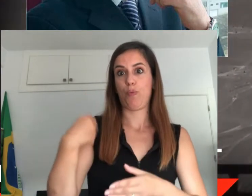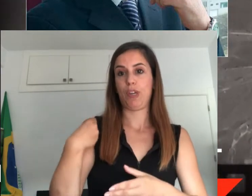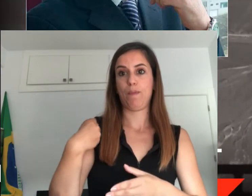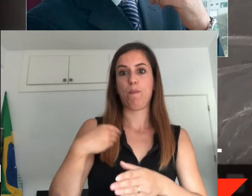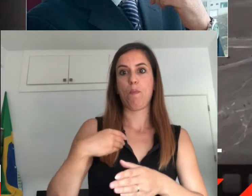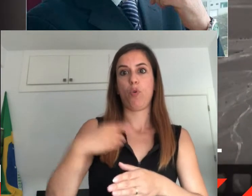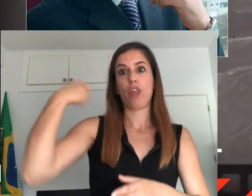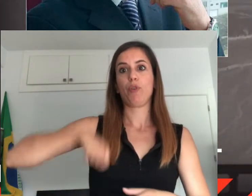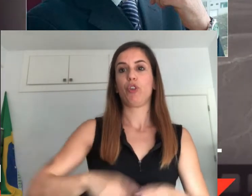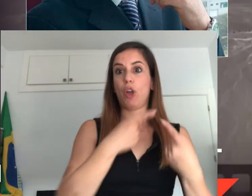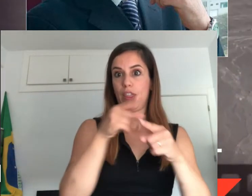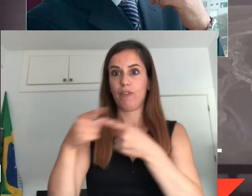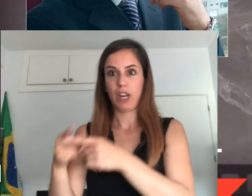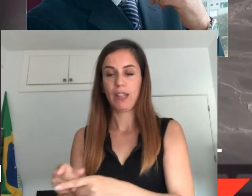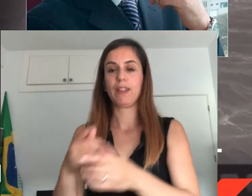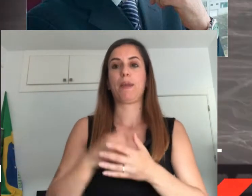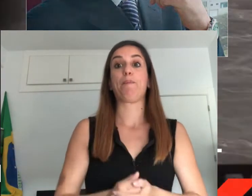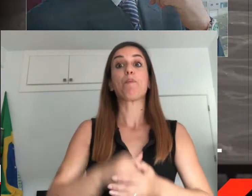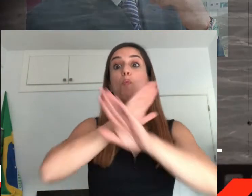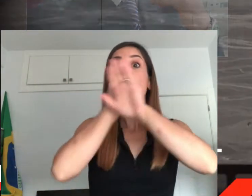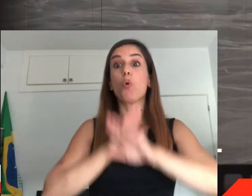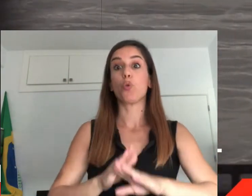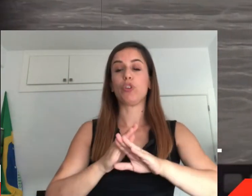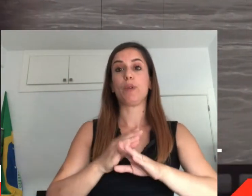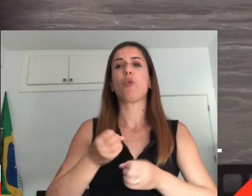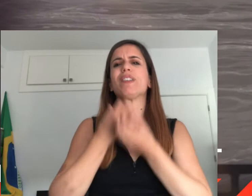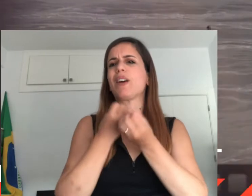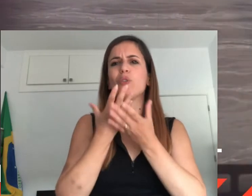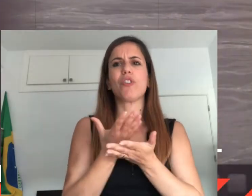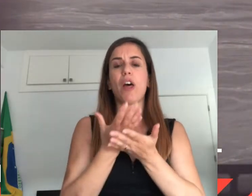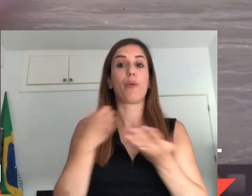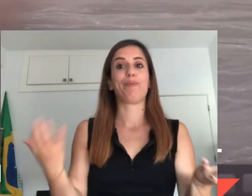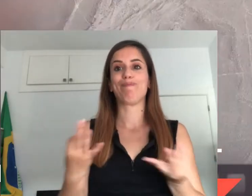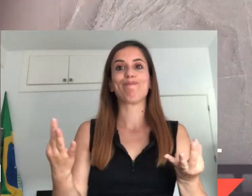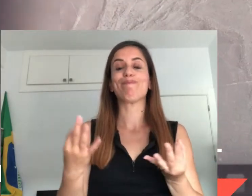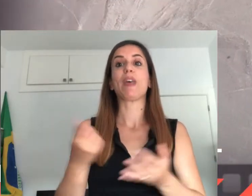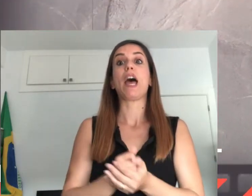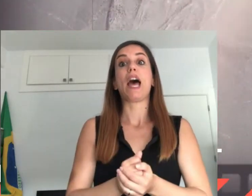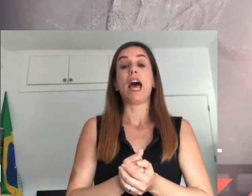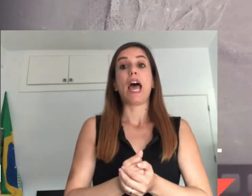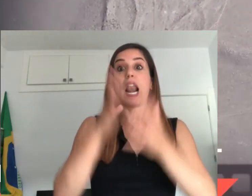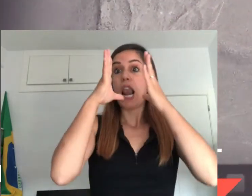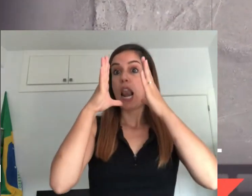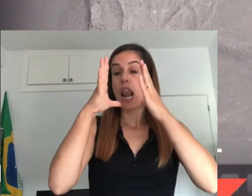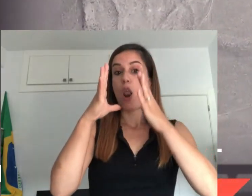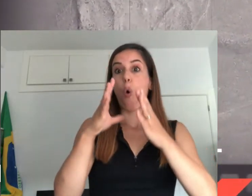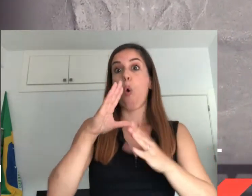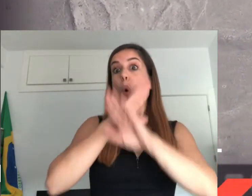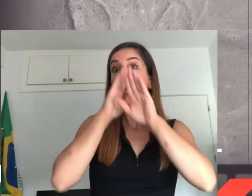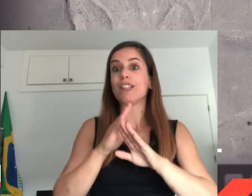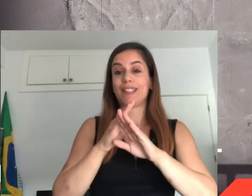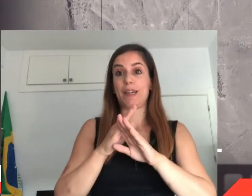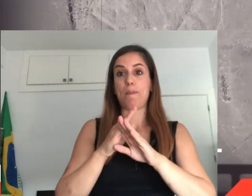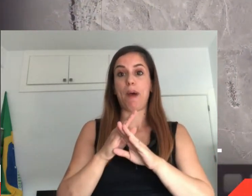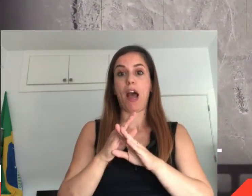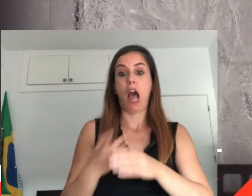último, ¿qué es lo último que se ha contado de lo último de lo último? Pues como no podía ser otra cosa, aquí están las últimas aportaciones